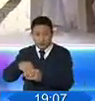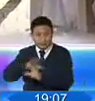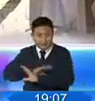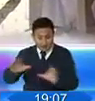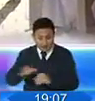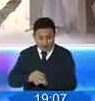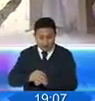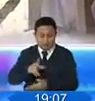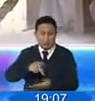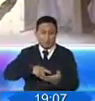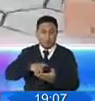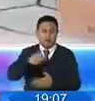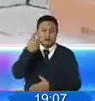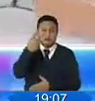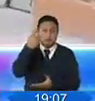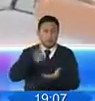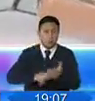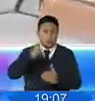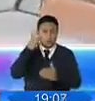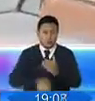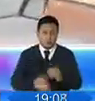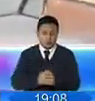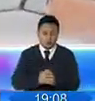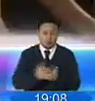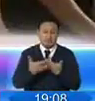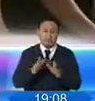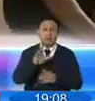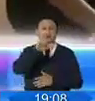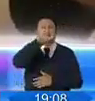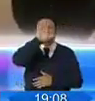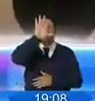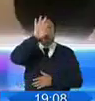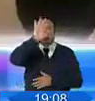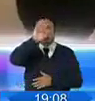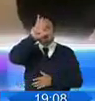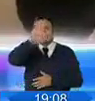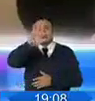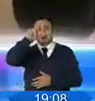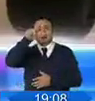debe cancelar las dos multas, sumándose un valor de